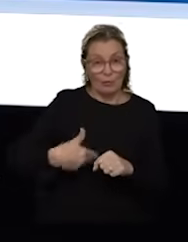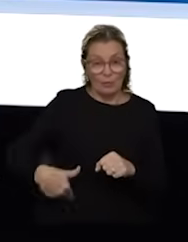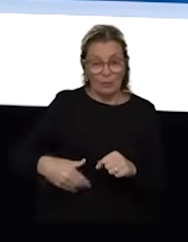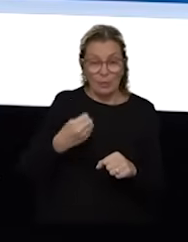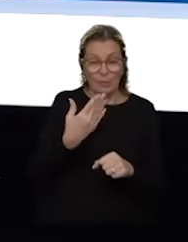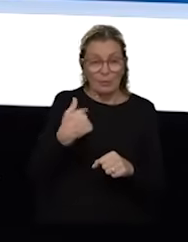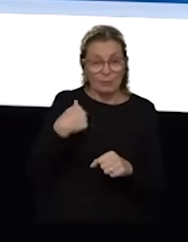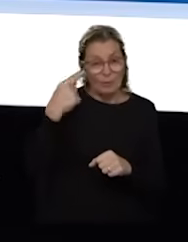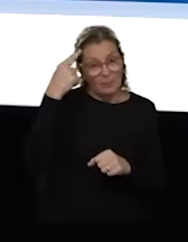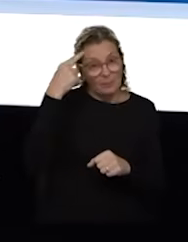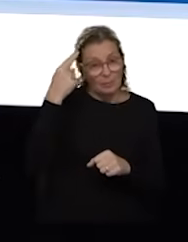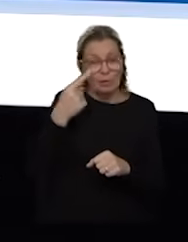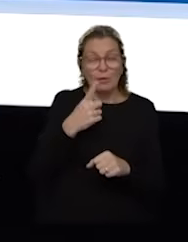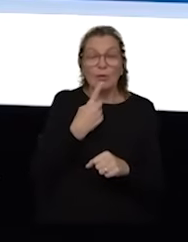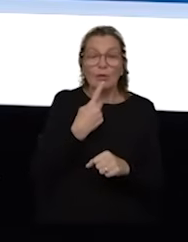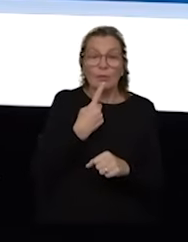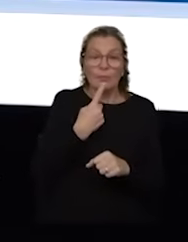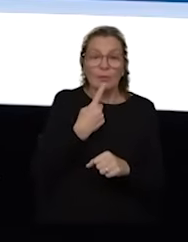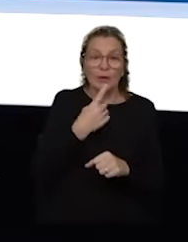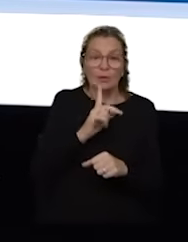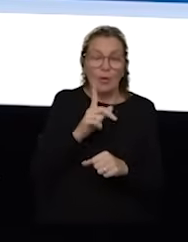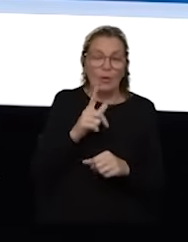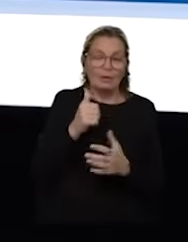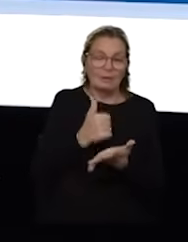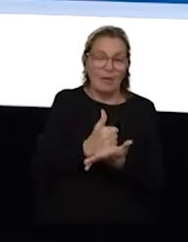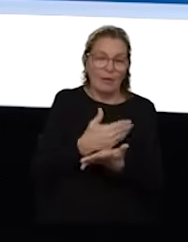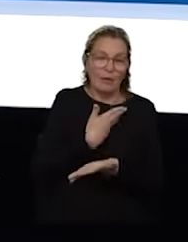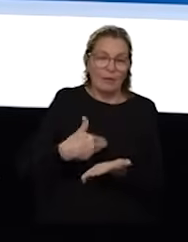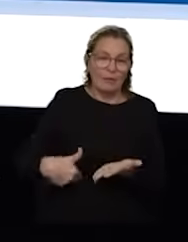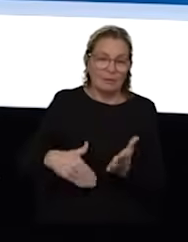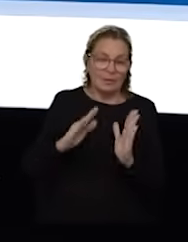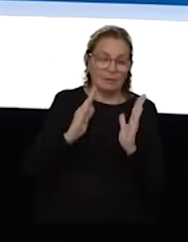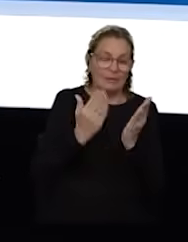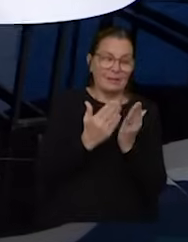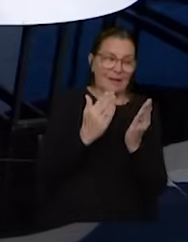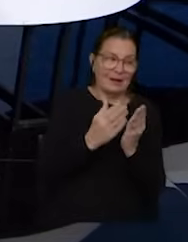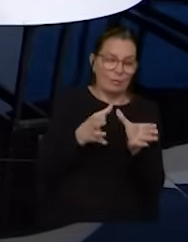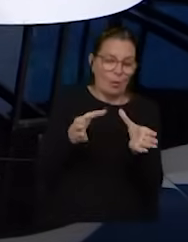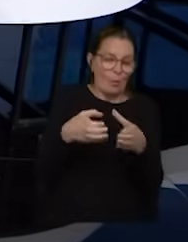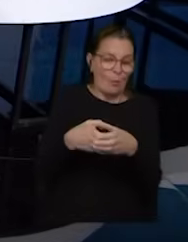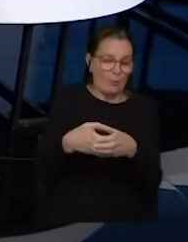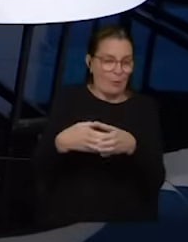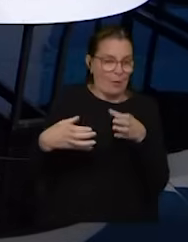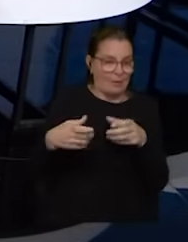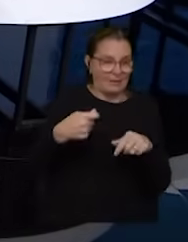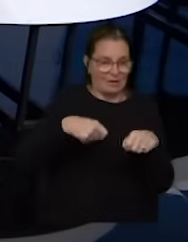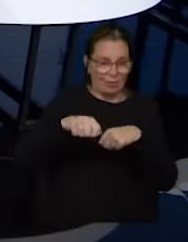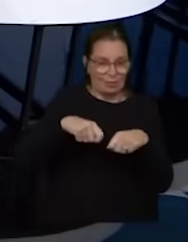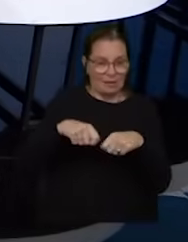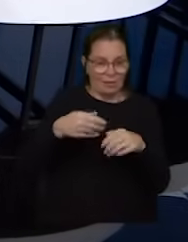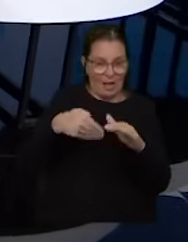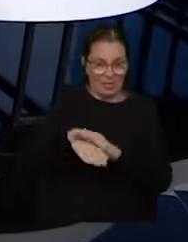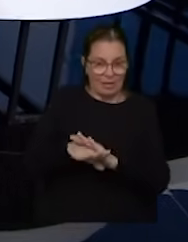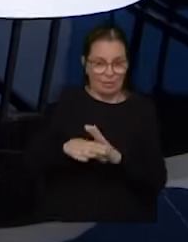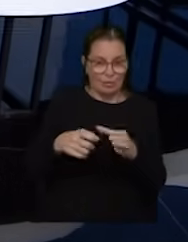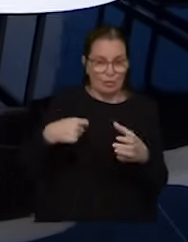porque yo creo que en política no existen las casualidades no yo creo que acá el gobierno está cerrando un gran paquete de negociación a la interna